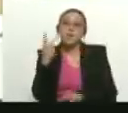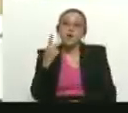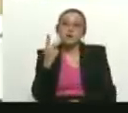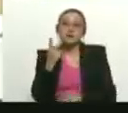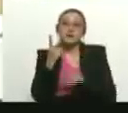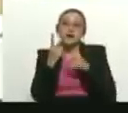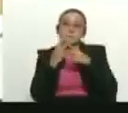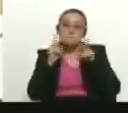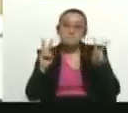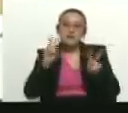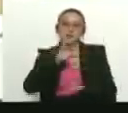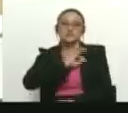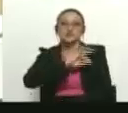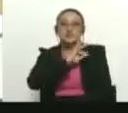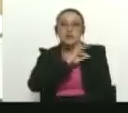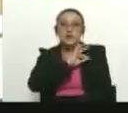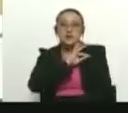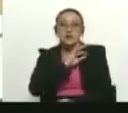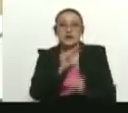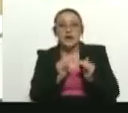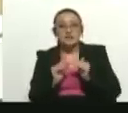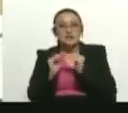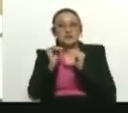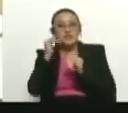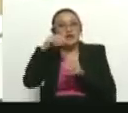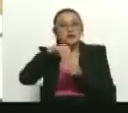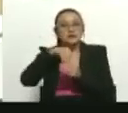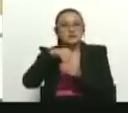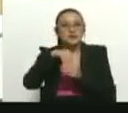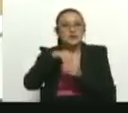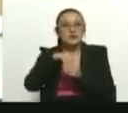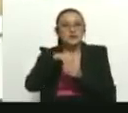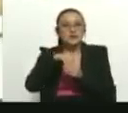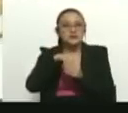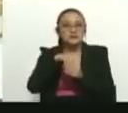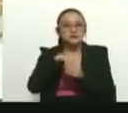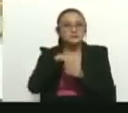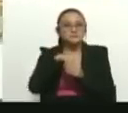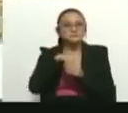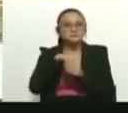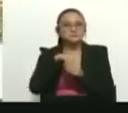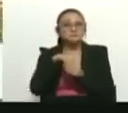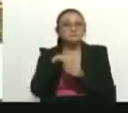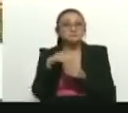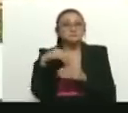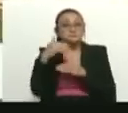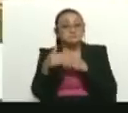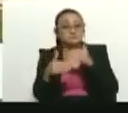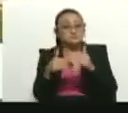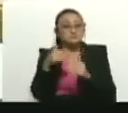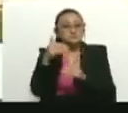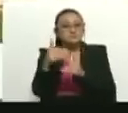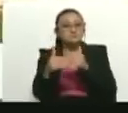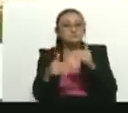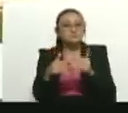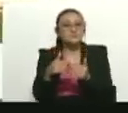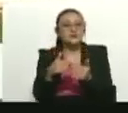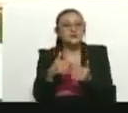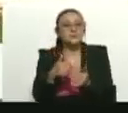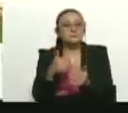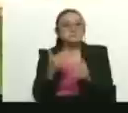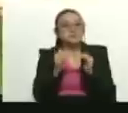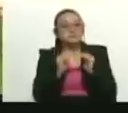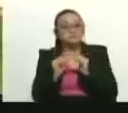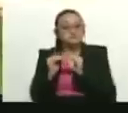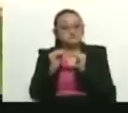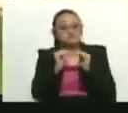paz social, la estabilidad interna. Y cada vez reina más un proceso de armonía,